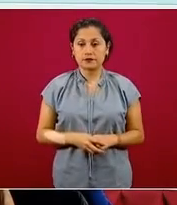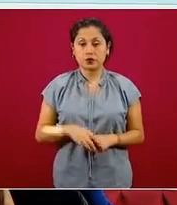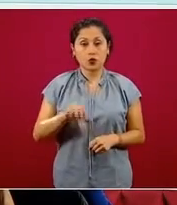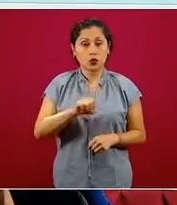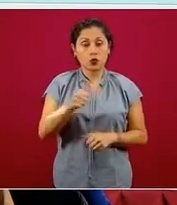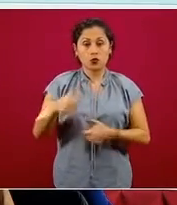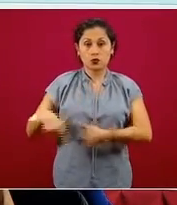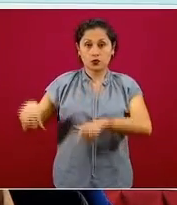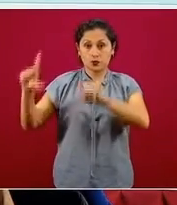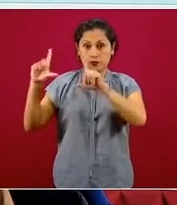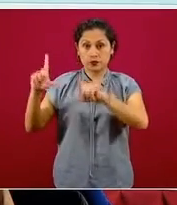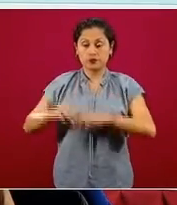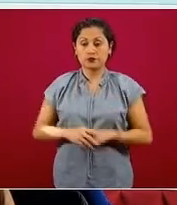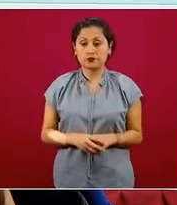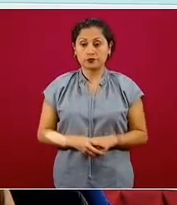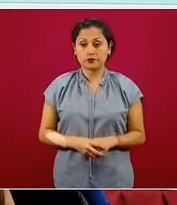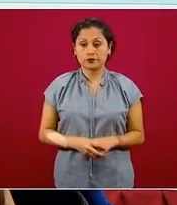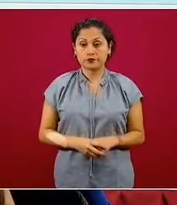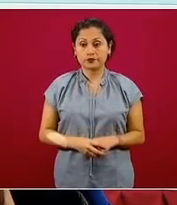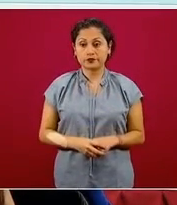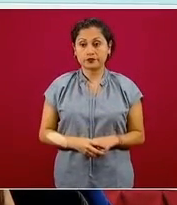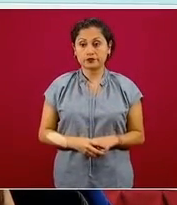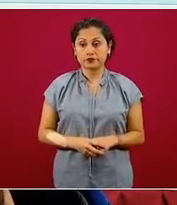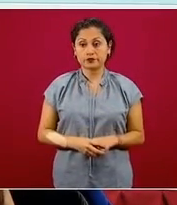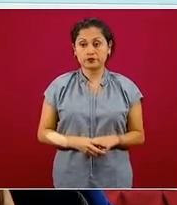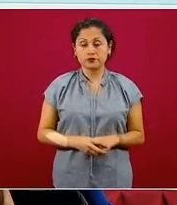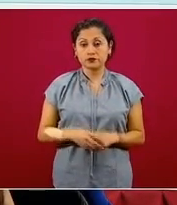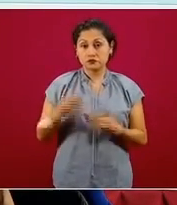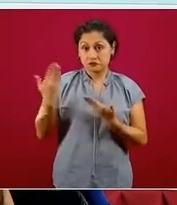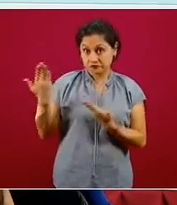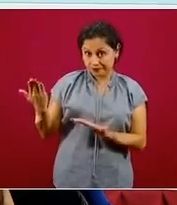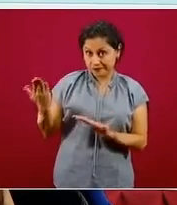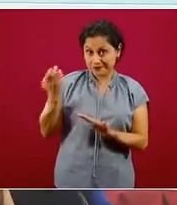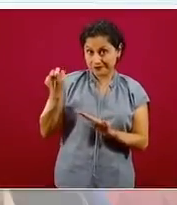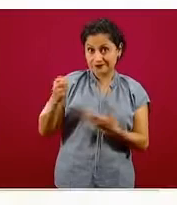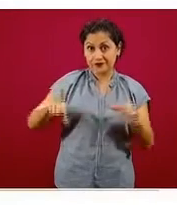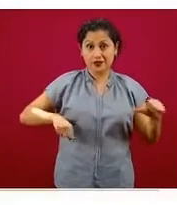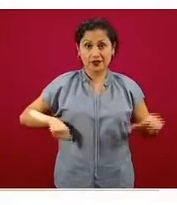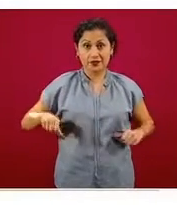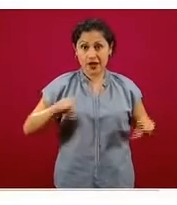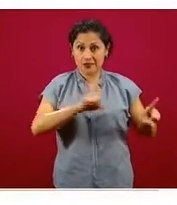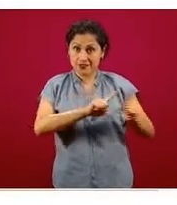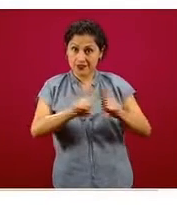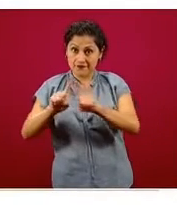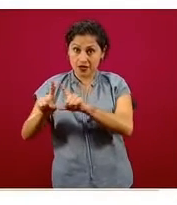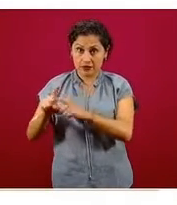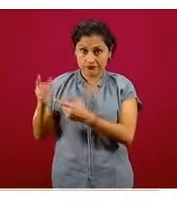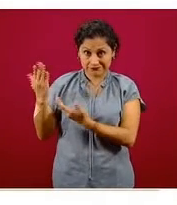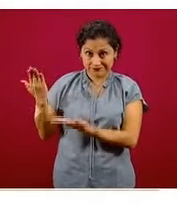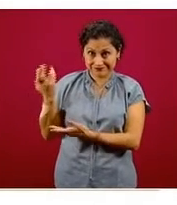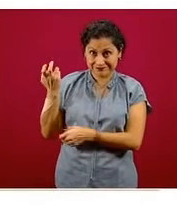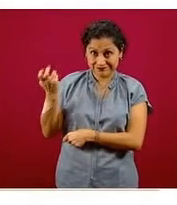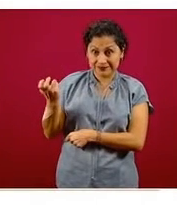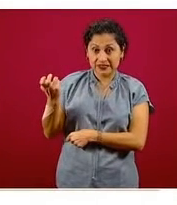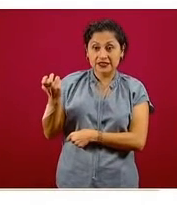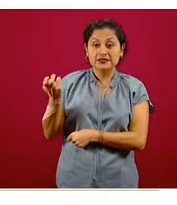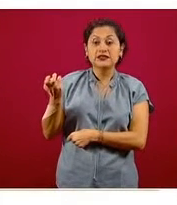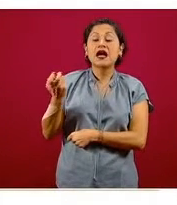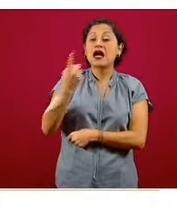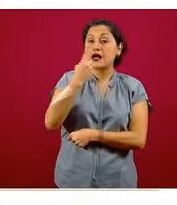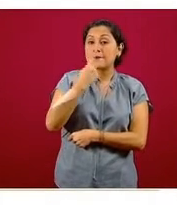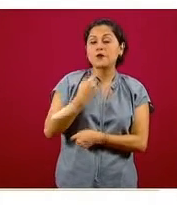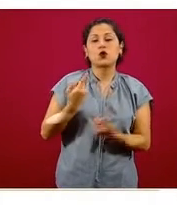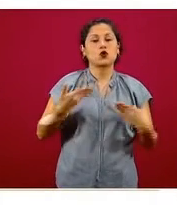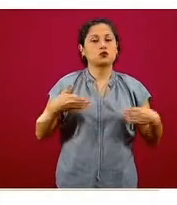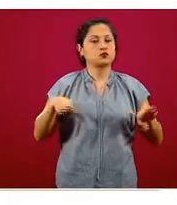diapositiva. Todas estas actividades están cerradas en rojo, no se deben de realizar. 15